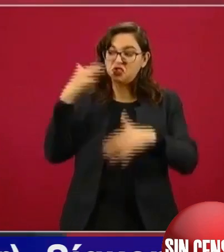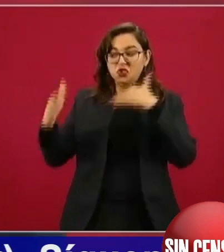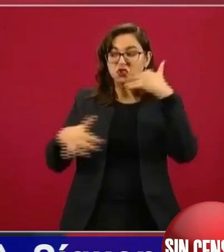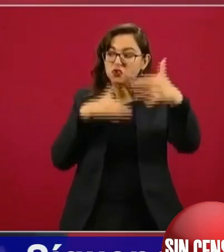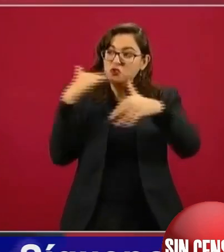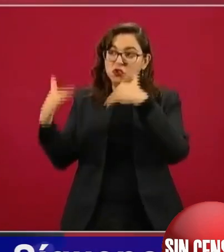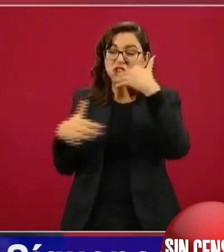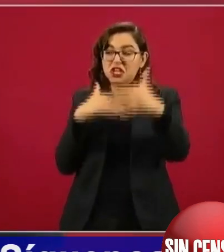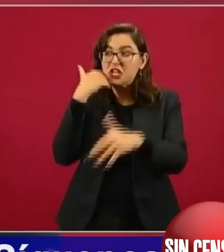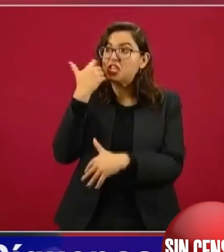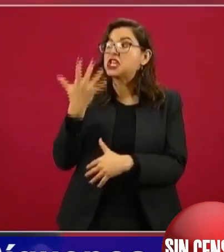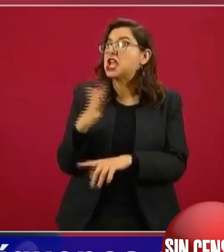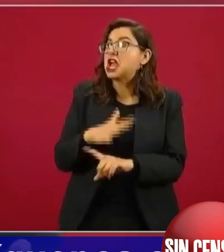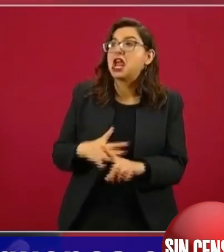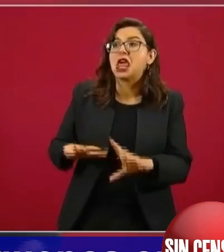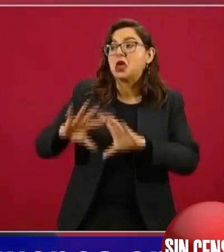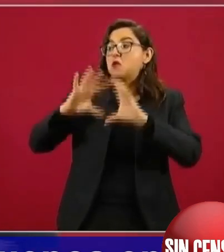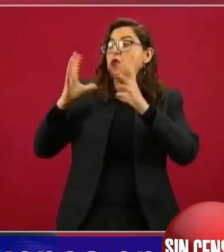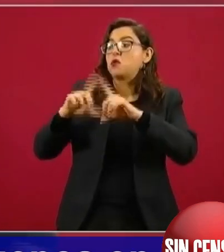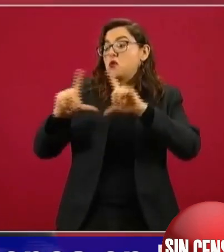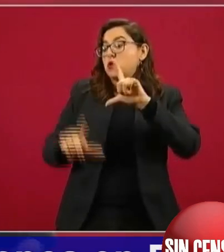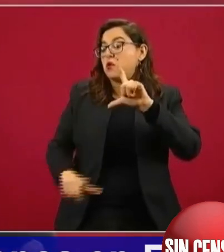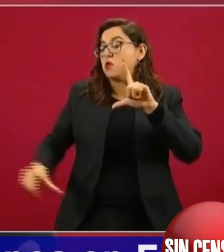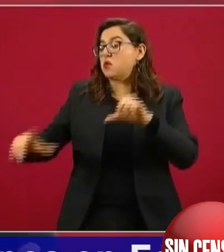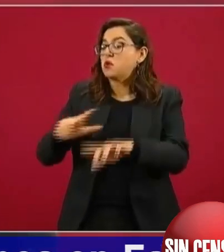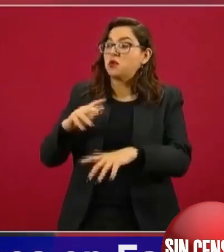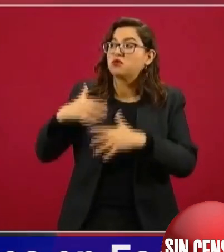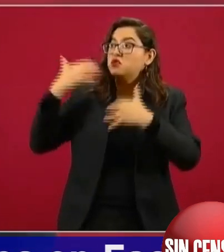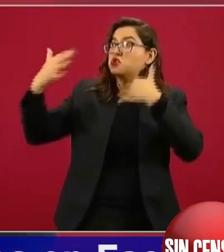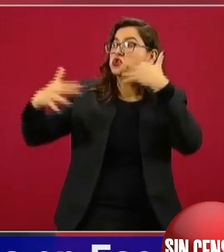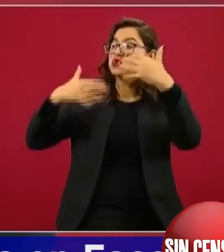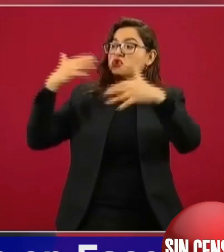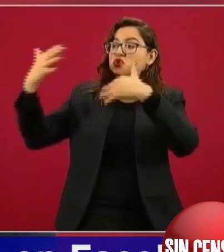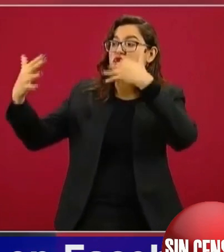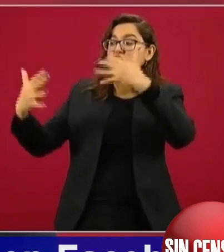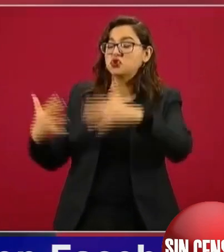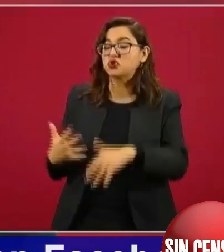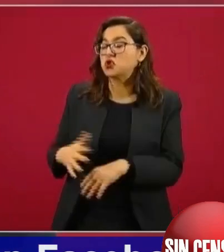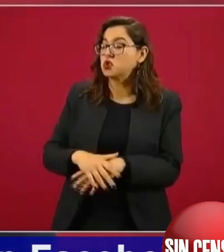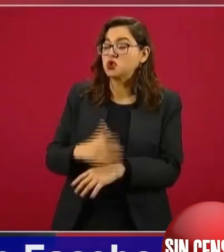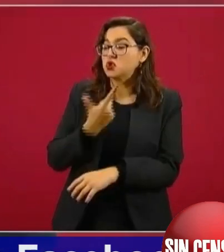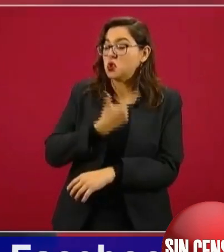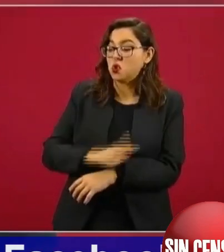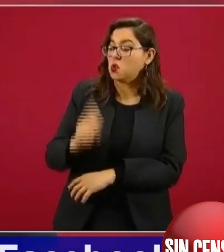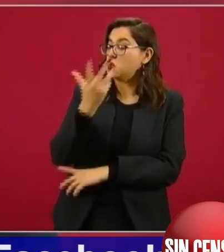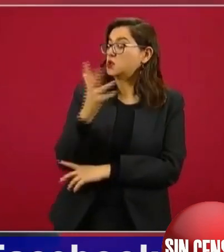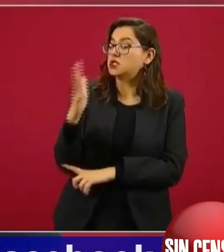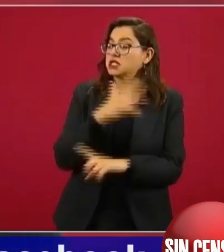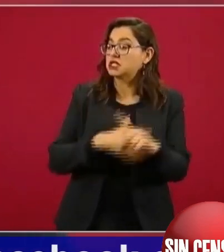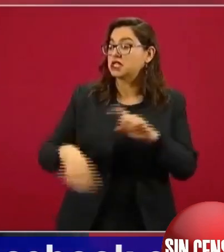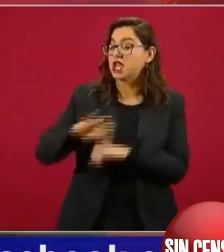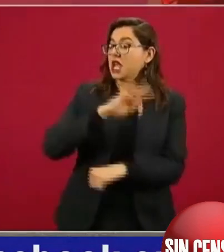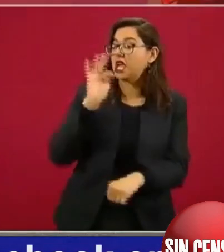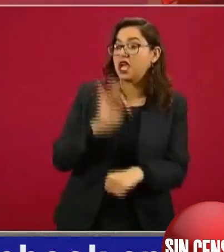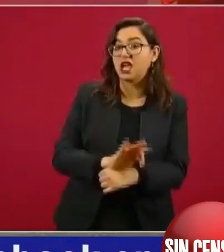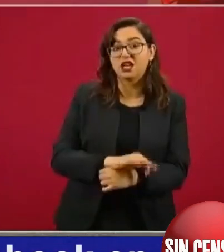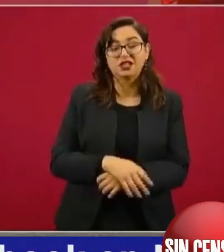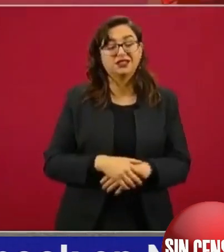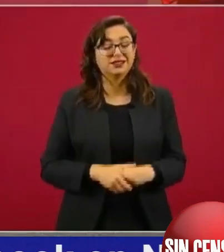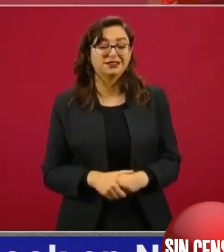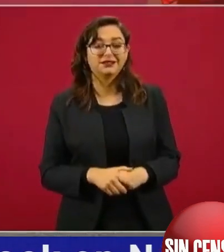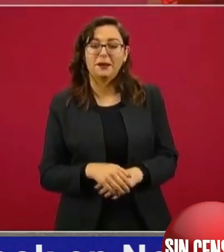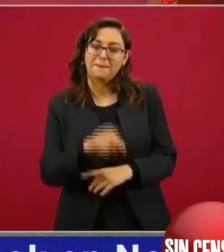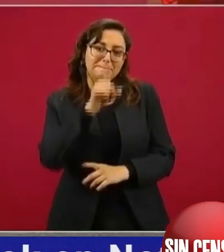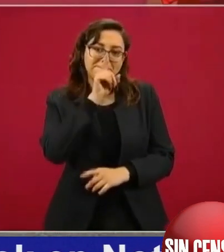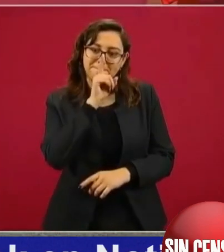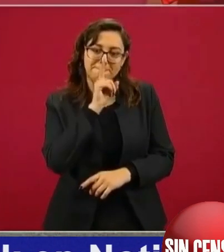contaminar a México y que estamos en contra del medio ambiente. Ustedes saben